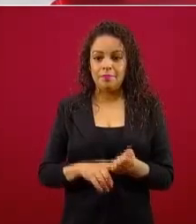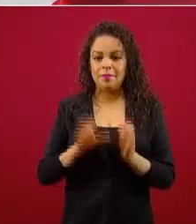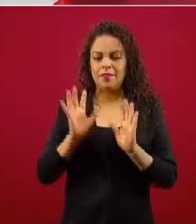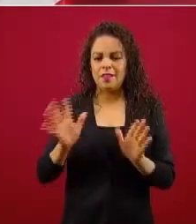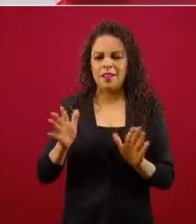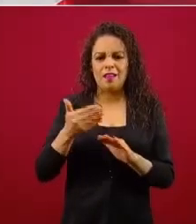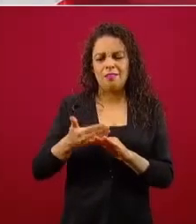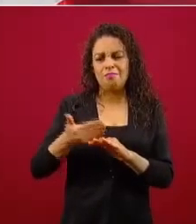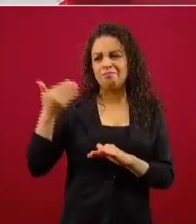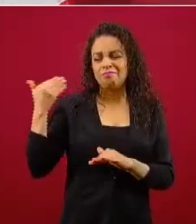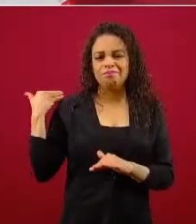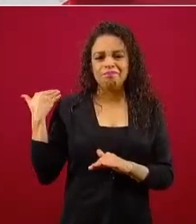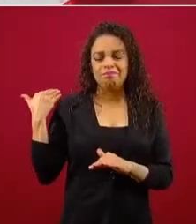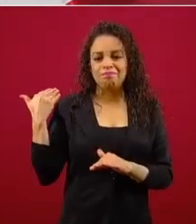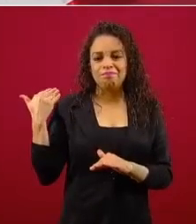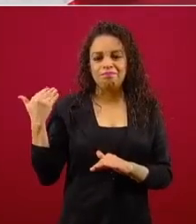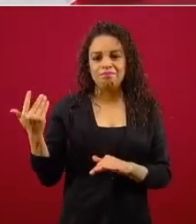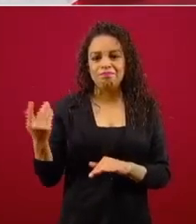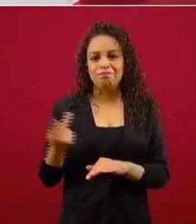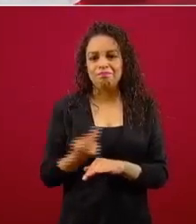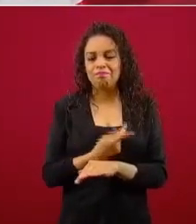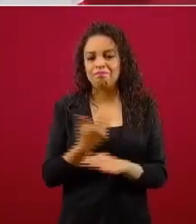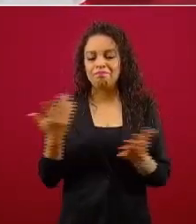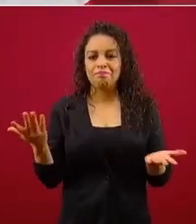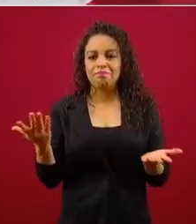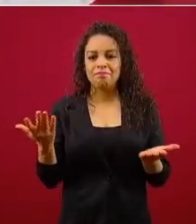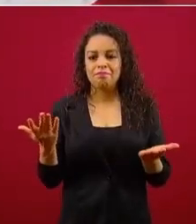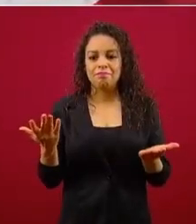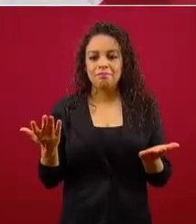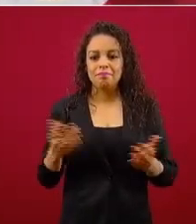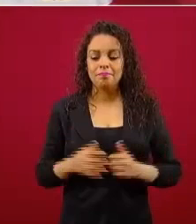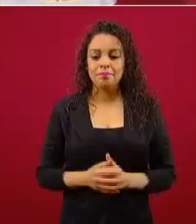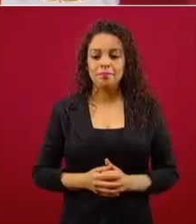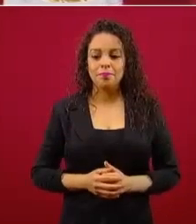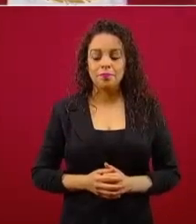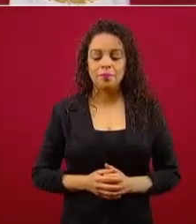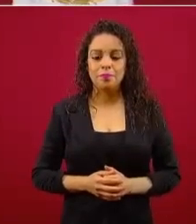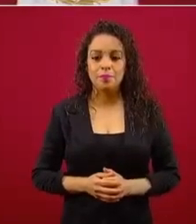no tienen, uno de los firmantes de